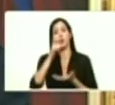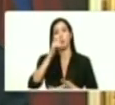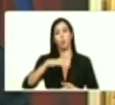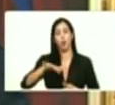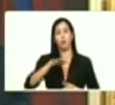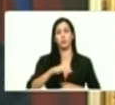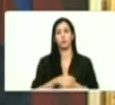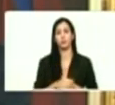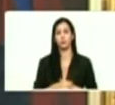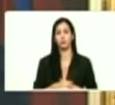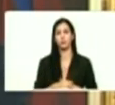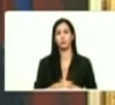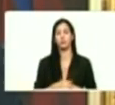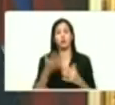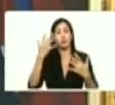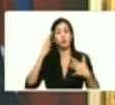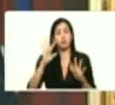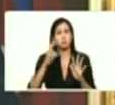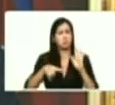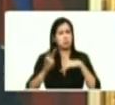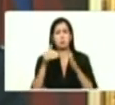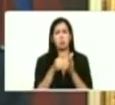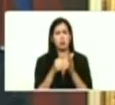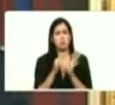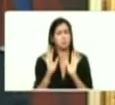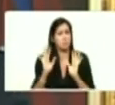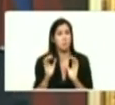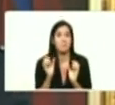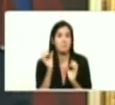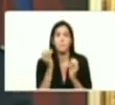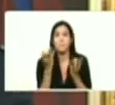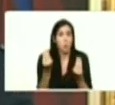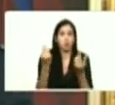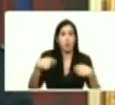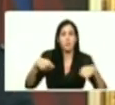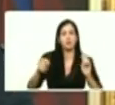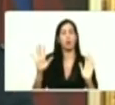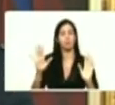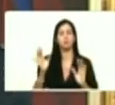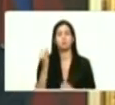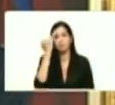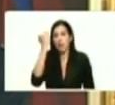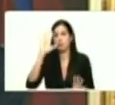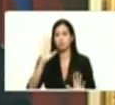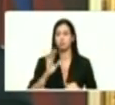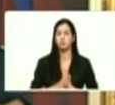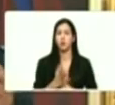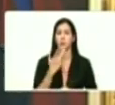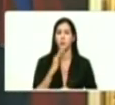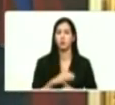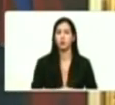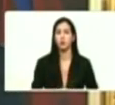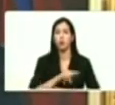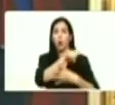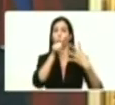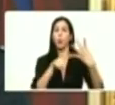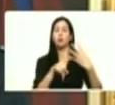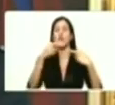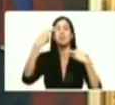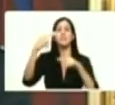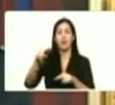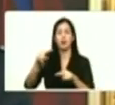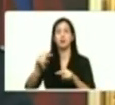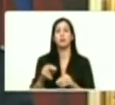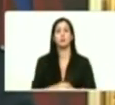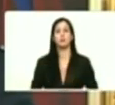quizás 12 mil pudiera ser una exageración ¿verdad? entonces cuatro niveles crear